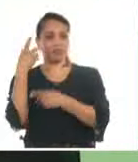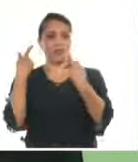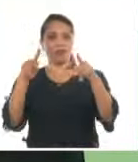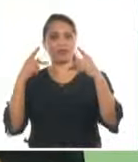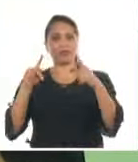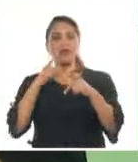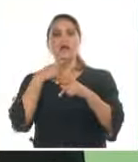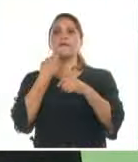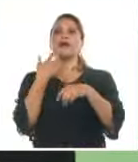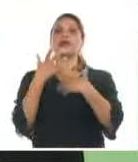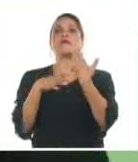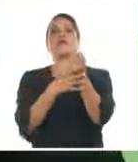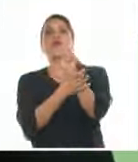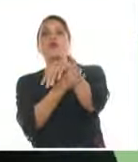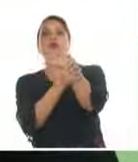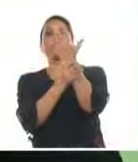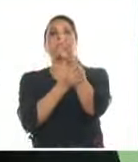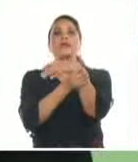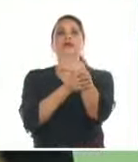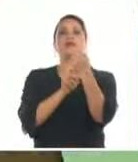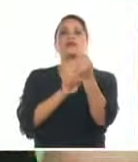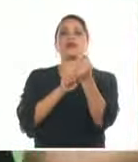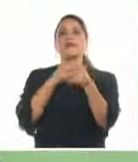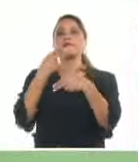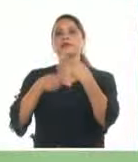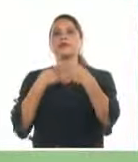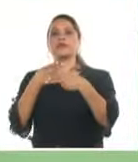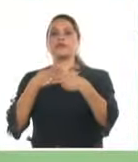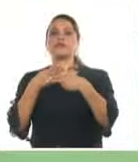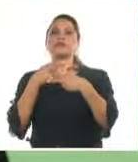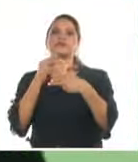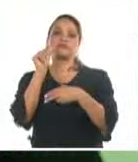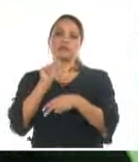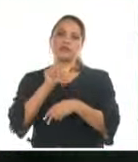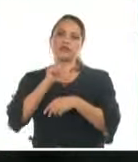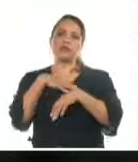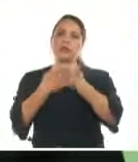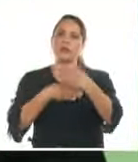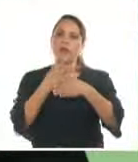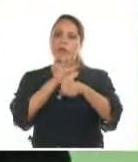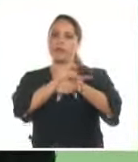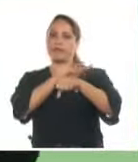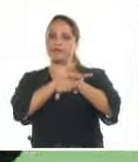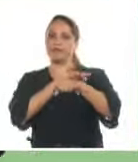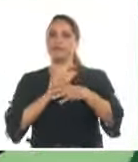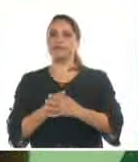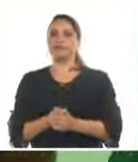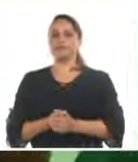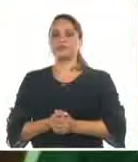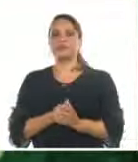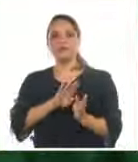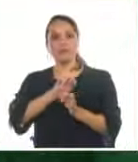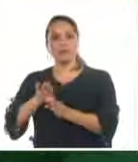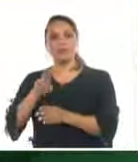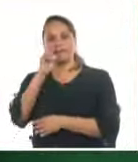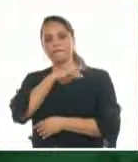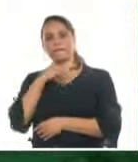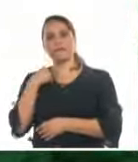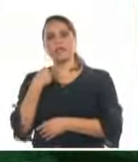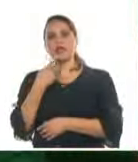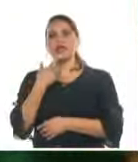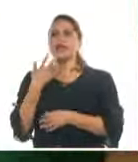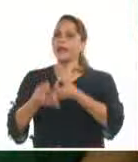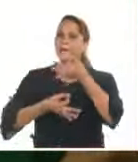a las manos a personas con tetraplejia, que es el doctor Bertelli. Doctor, háblenos acerca de la complejidad de